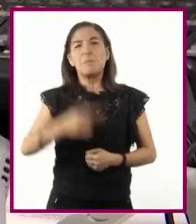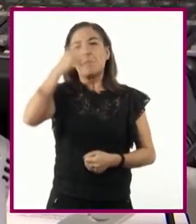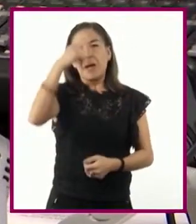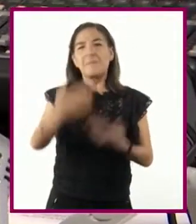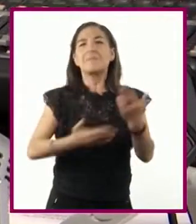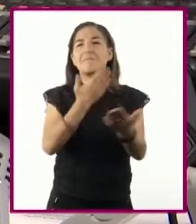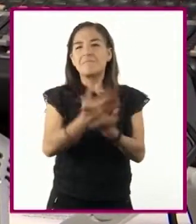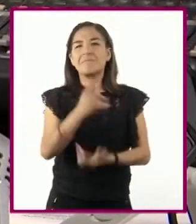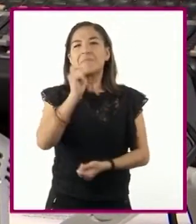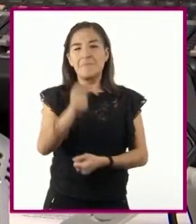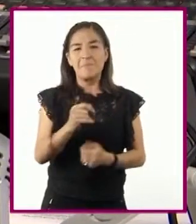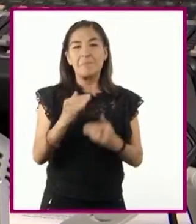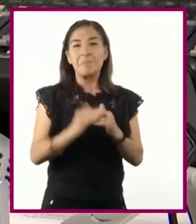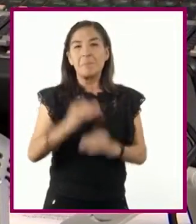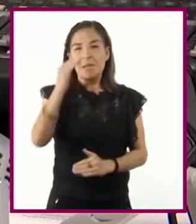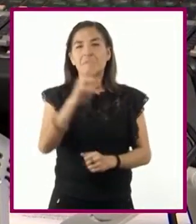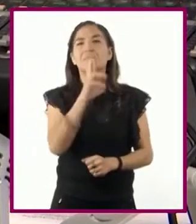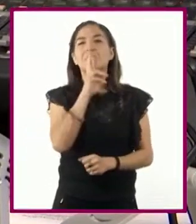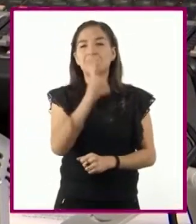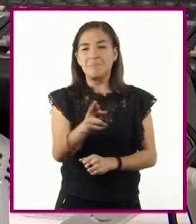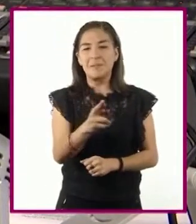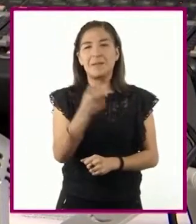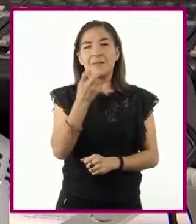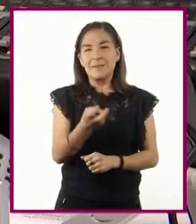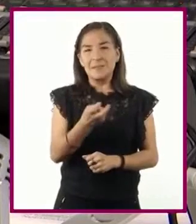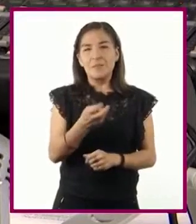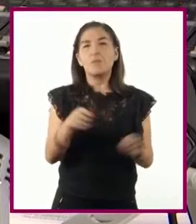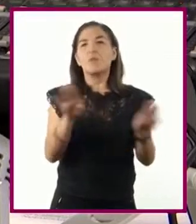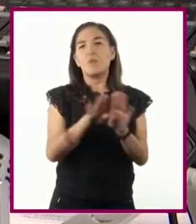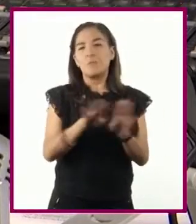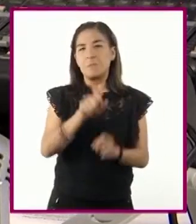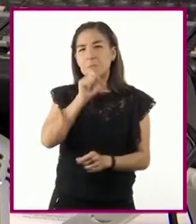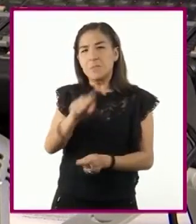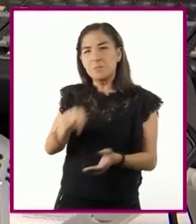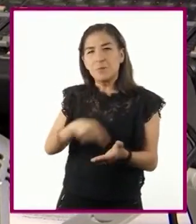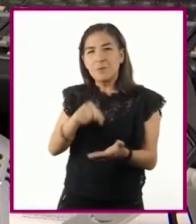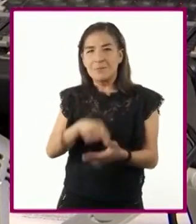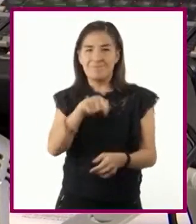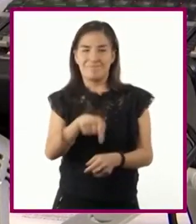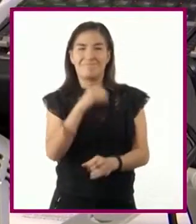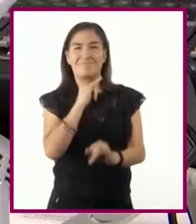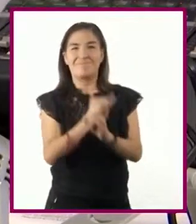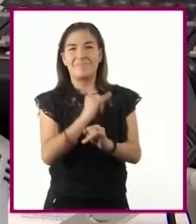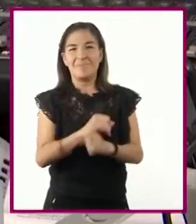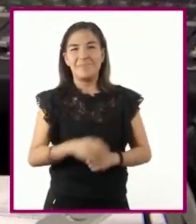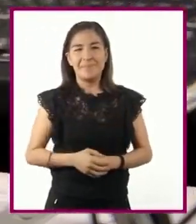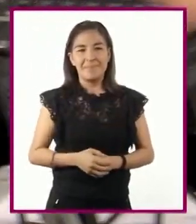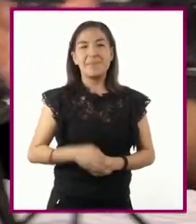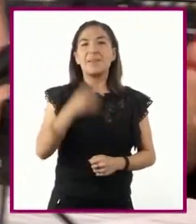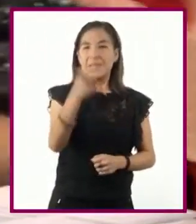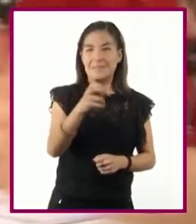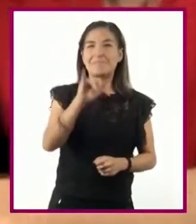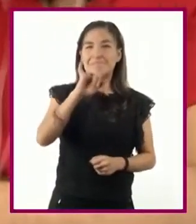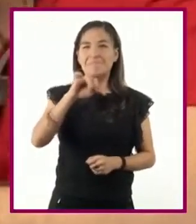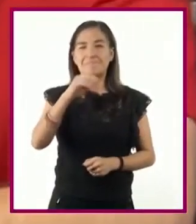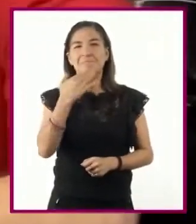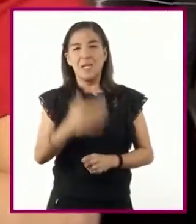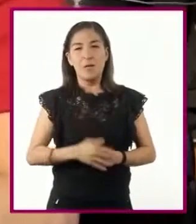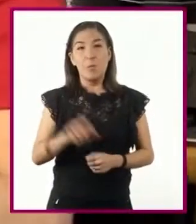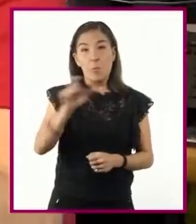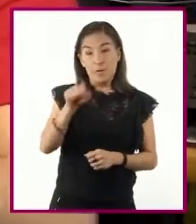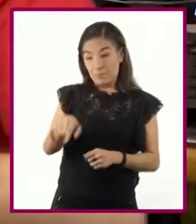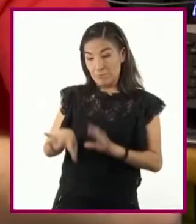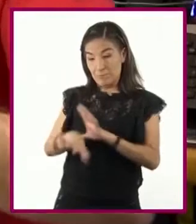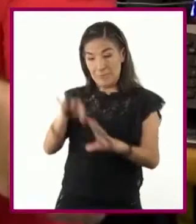proporcionar mayor cantidad de resultados desde un mismo lugar de Internet. Efectivamente, una vez elegido el